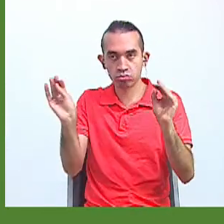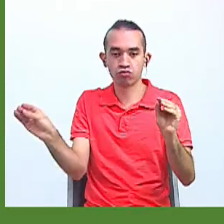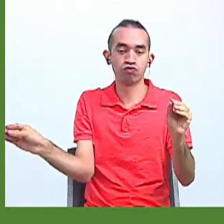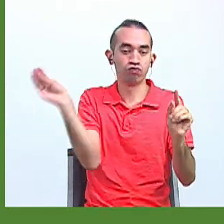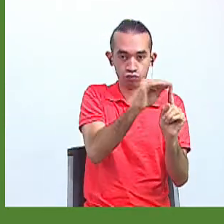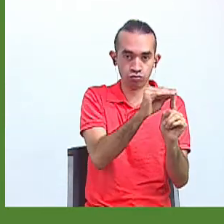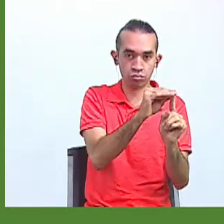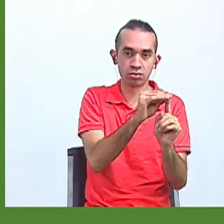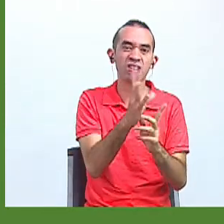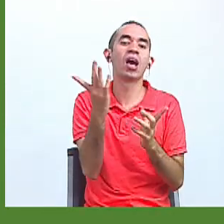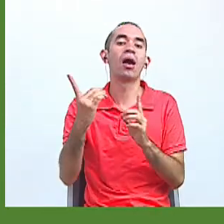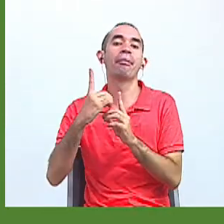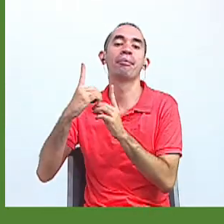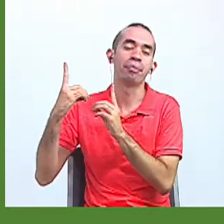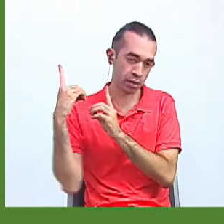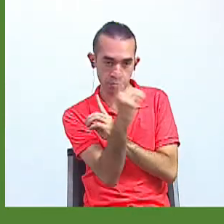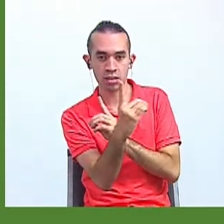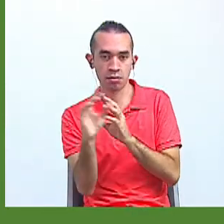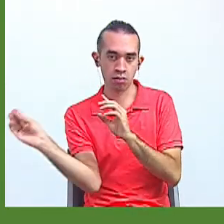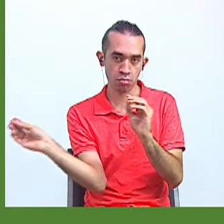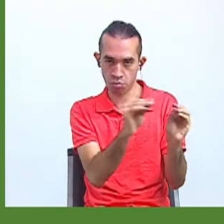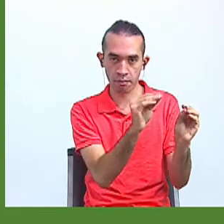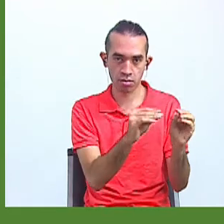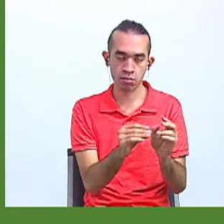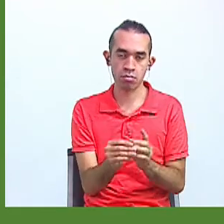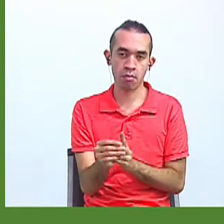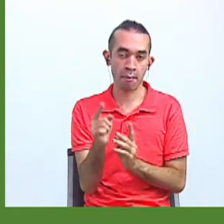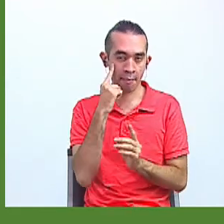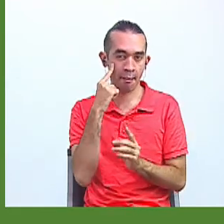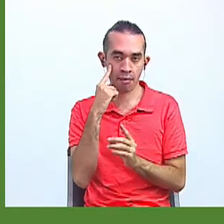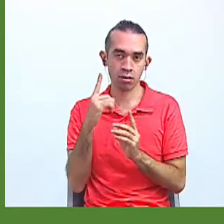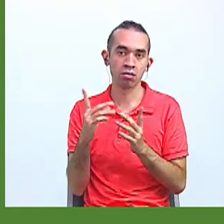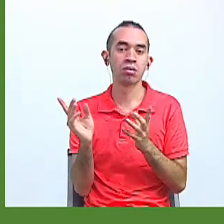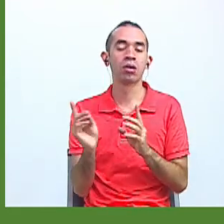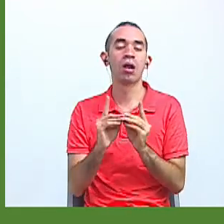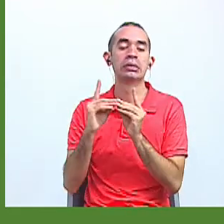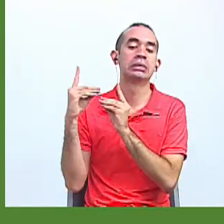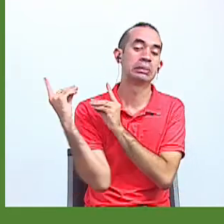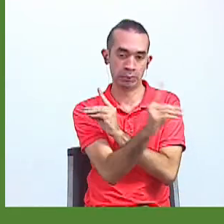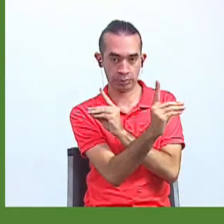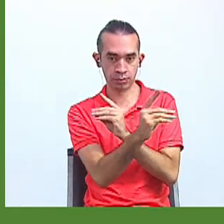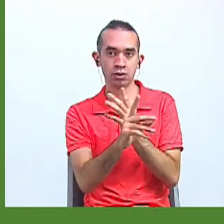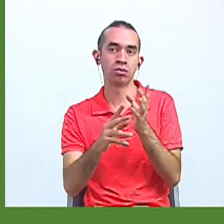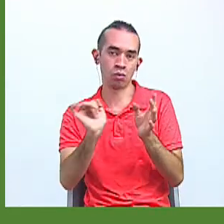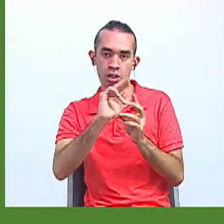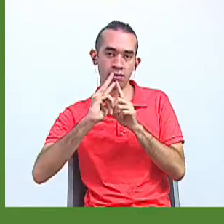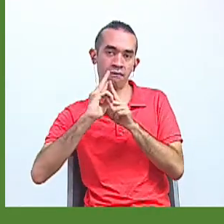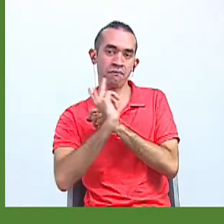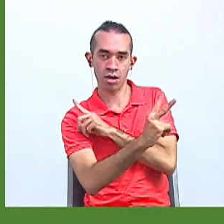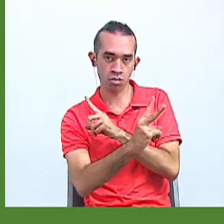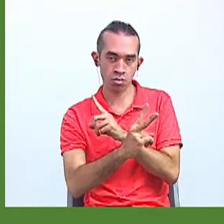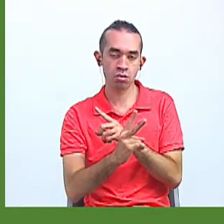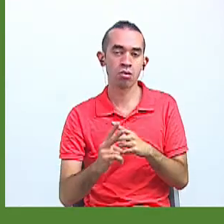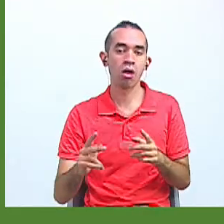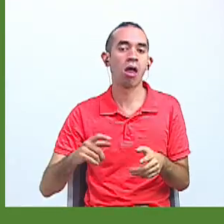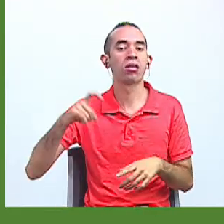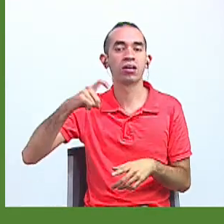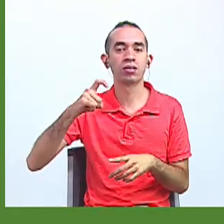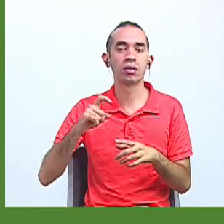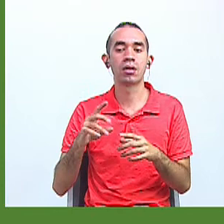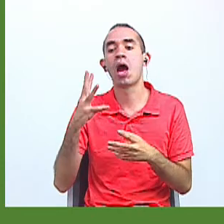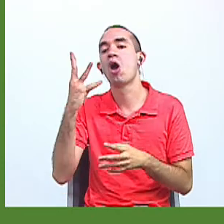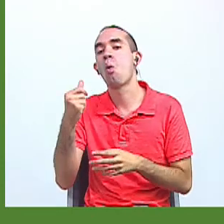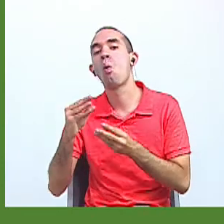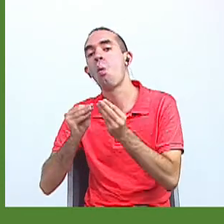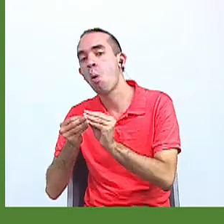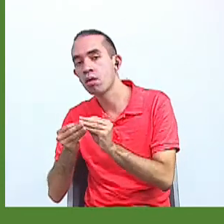observamos el desplazamiento. Ese desplazamiento sería una cantidad vectorial, es decir, requiere de una magnitud y